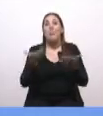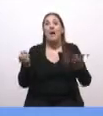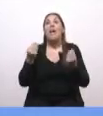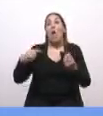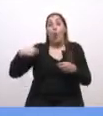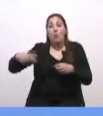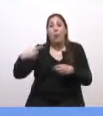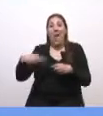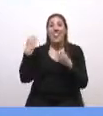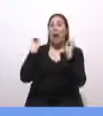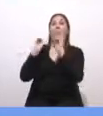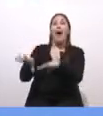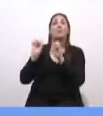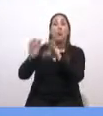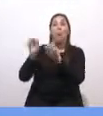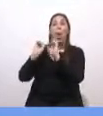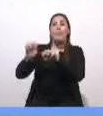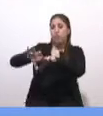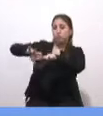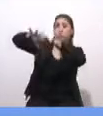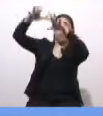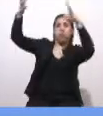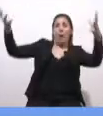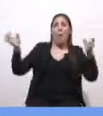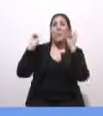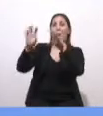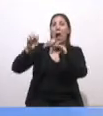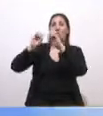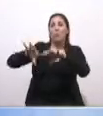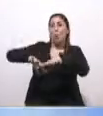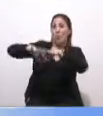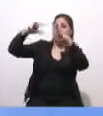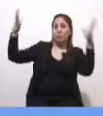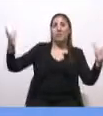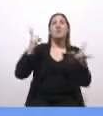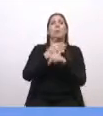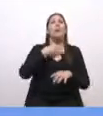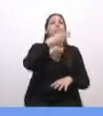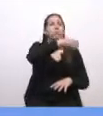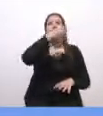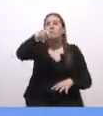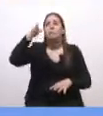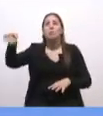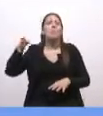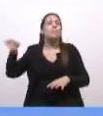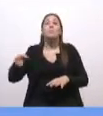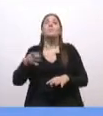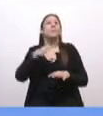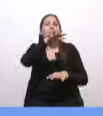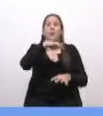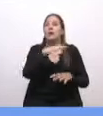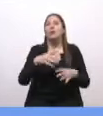acumulados como basura en el enorme volumen pero hay uno que recorre mucho los municipios es un enorme problema para los